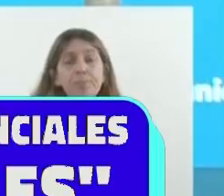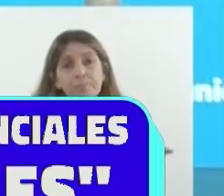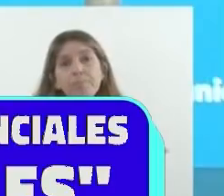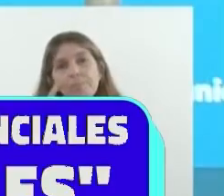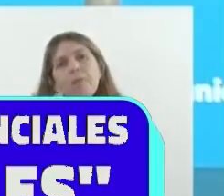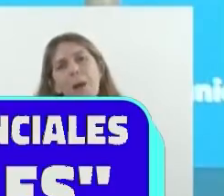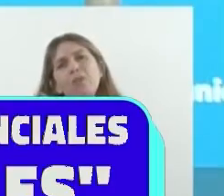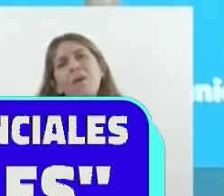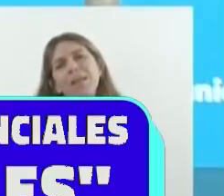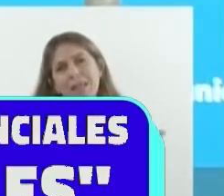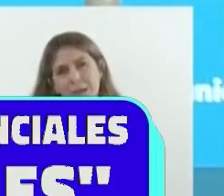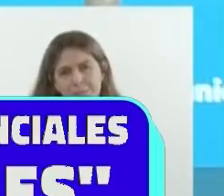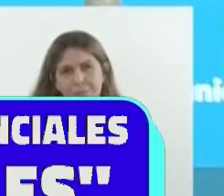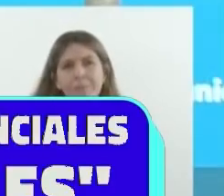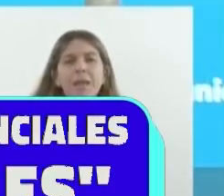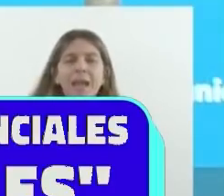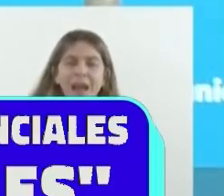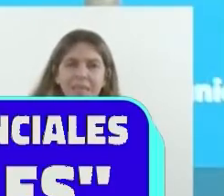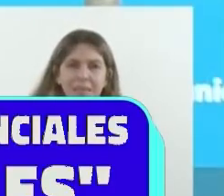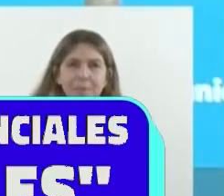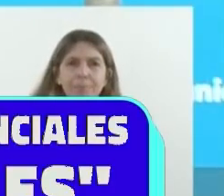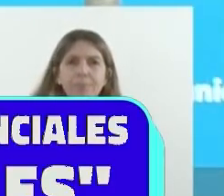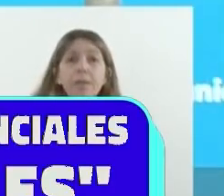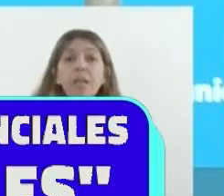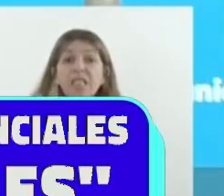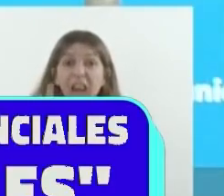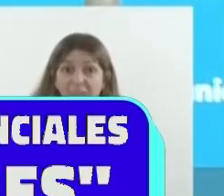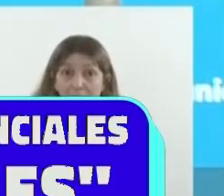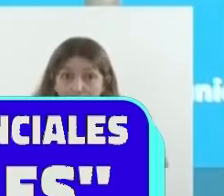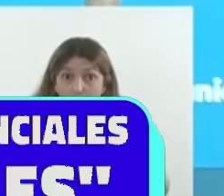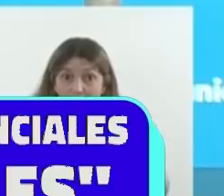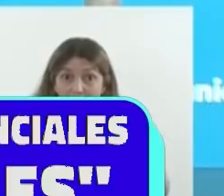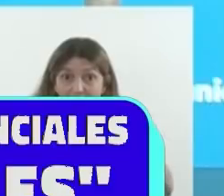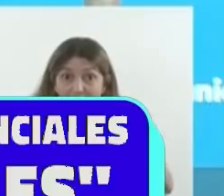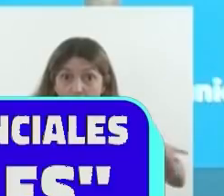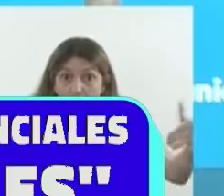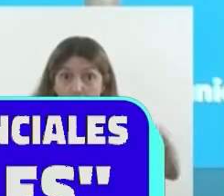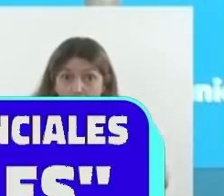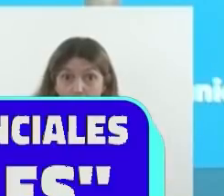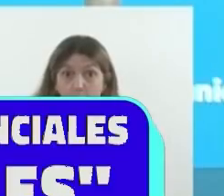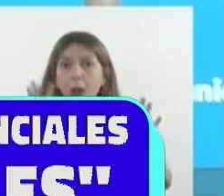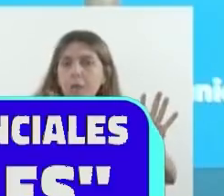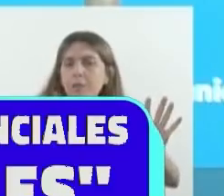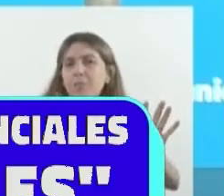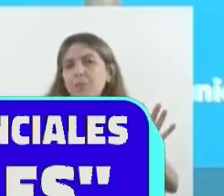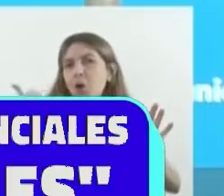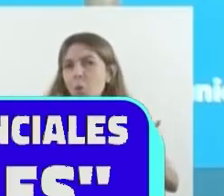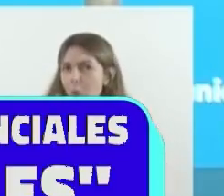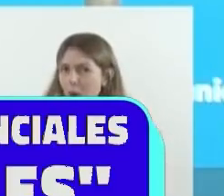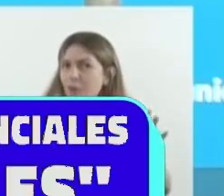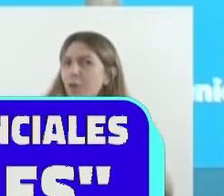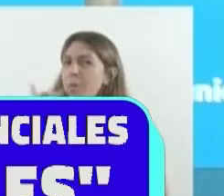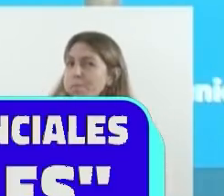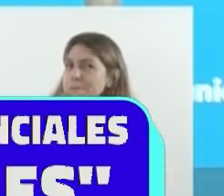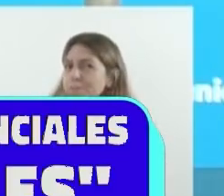Tratemos de avanzar. Gracias. 3 de mayo, se vuelve la plata. Bueno, nosotros, se lo expliqué al jefe